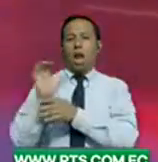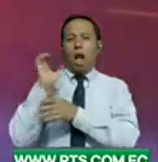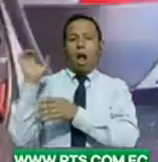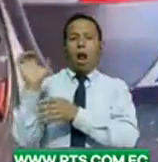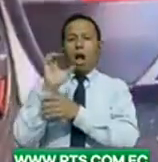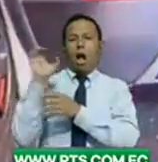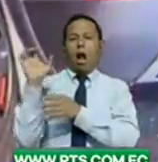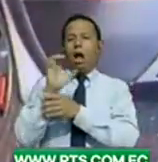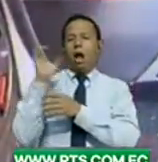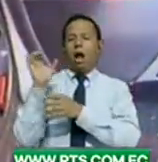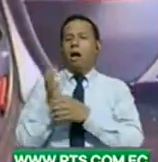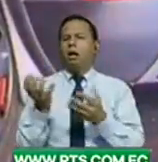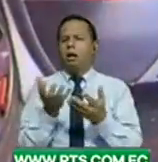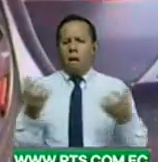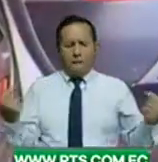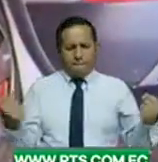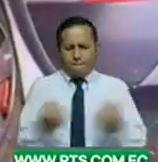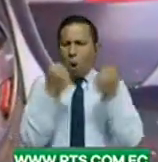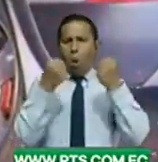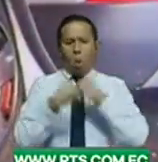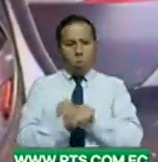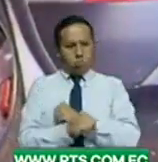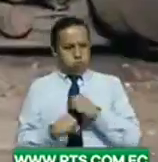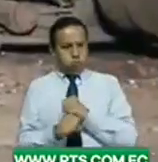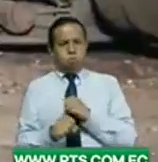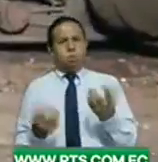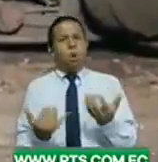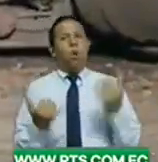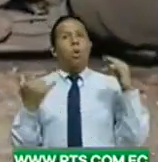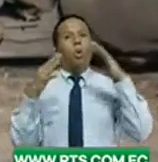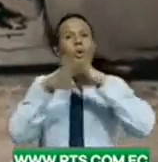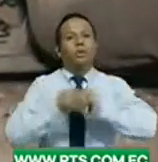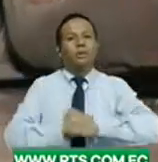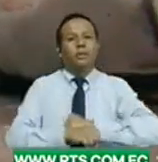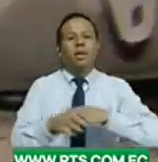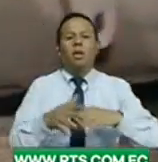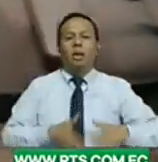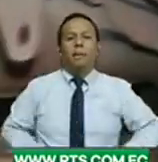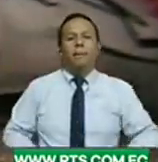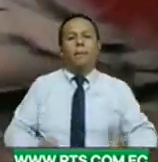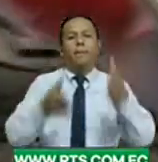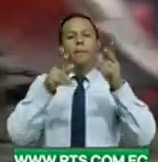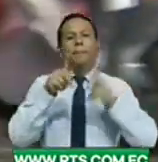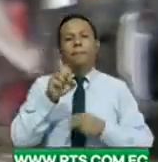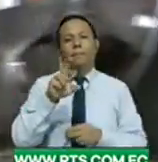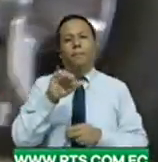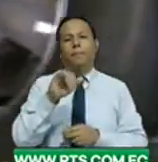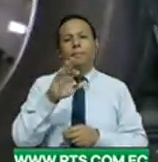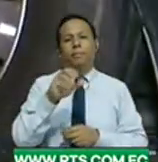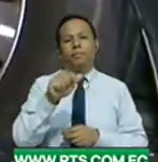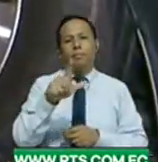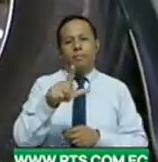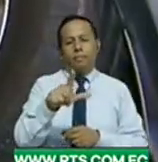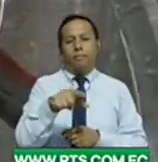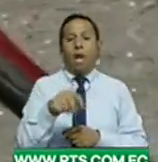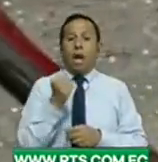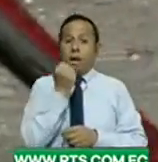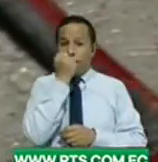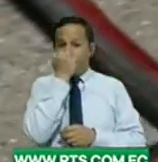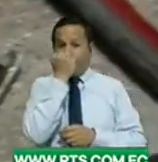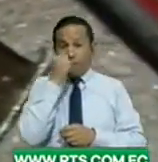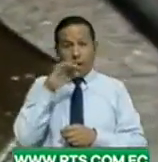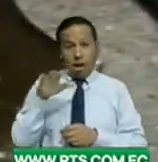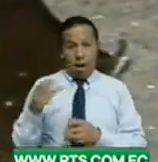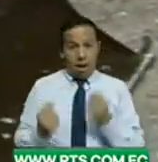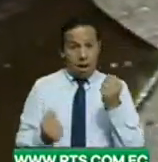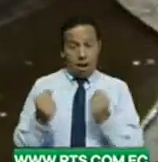Un impresionante choque ocurrió esta noche en la vía perimetral. Esto luego de que un carro color vino en el que se